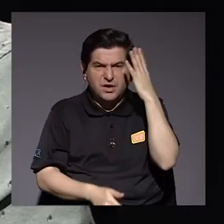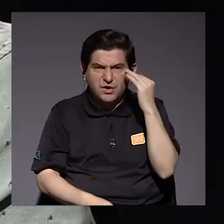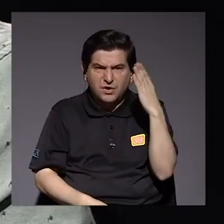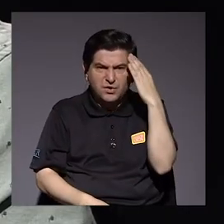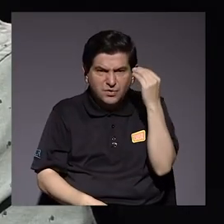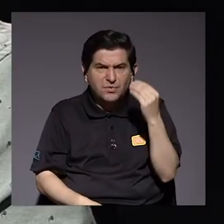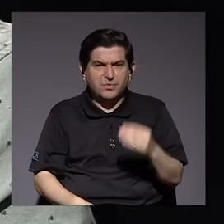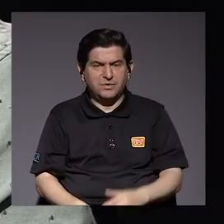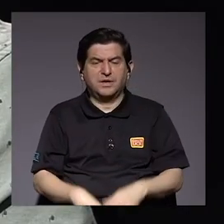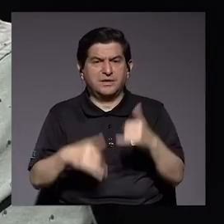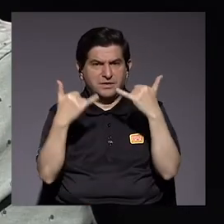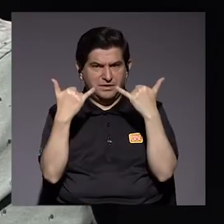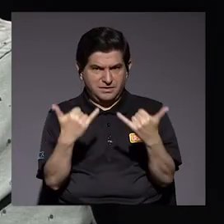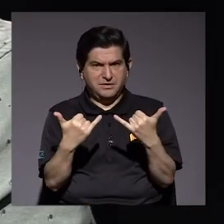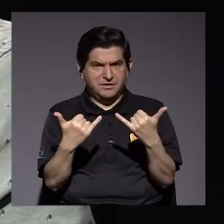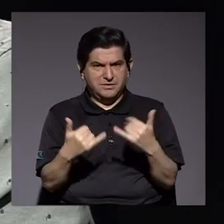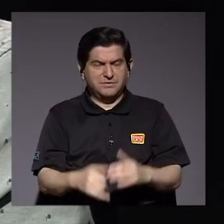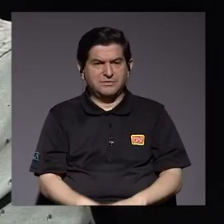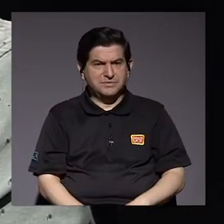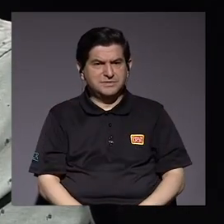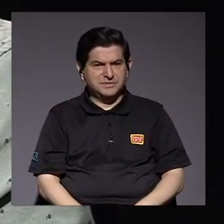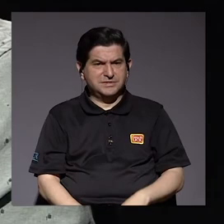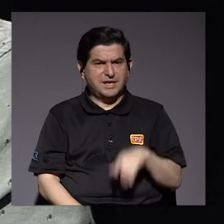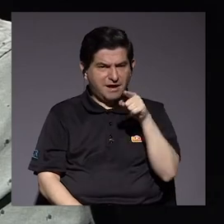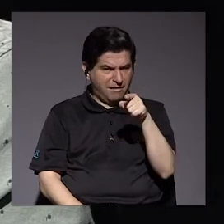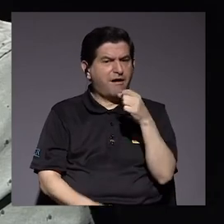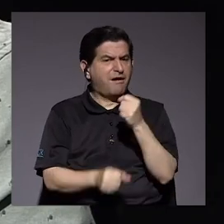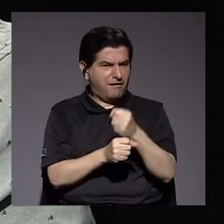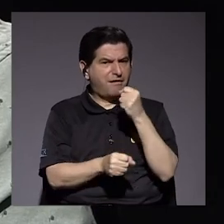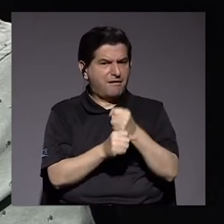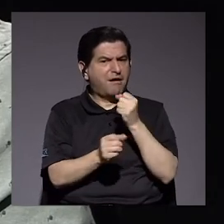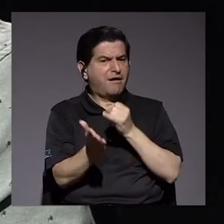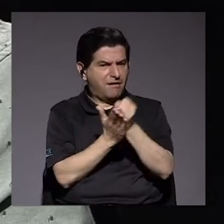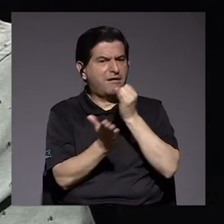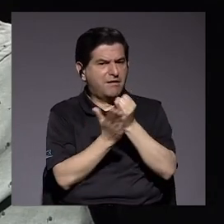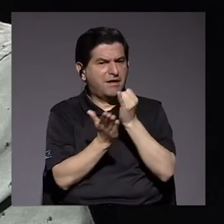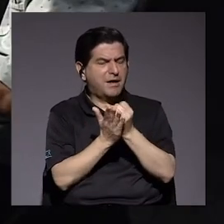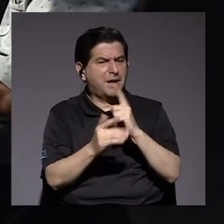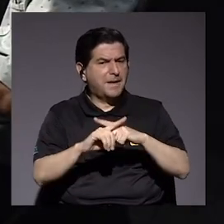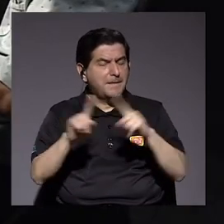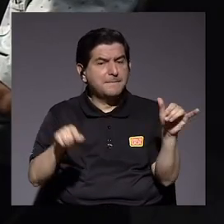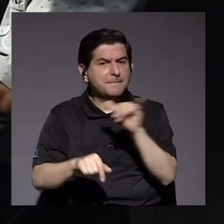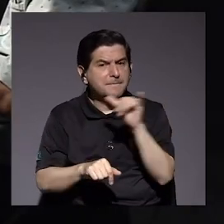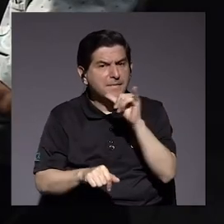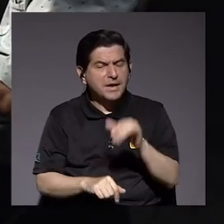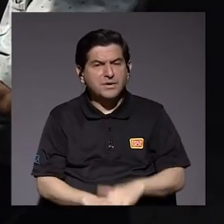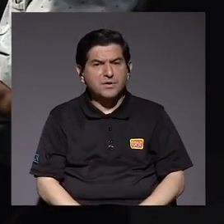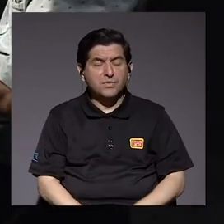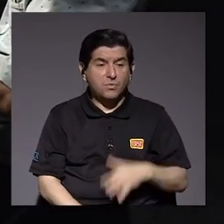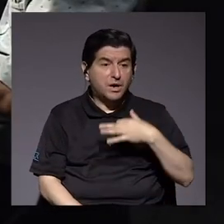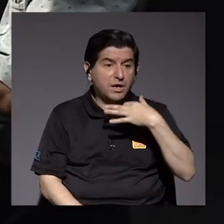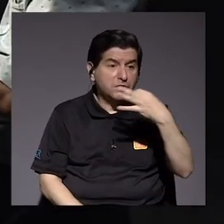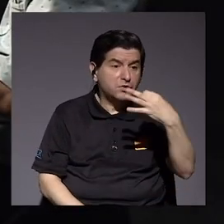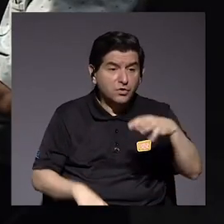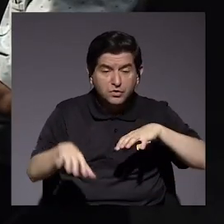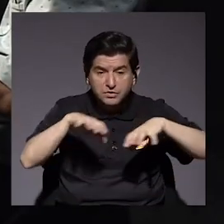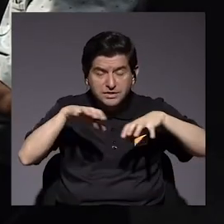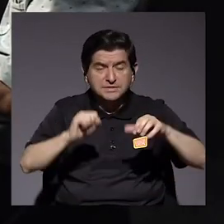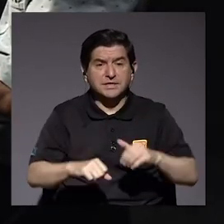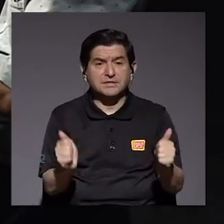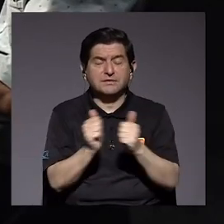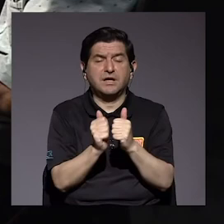esta experiencia en la que se nota que existe un trabajo en investigación, pero también es un día a día con el